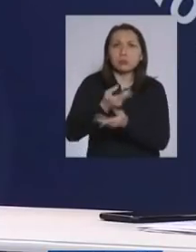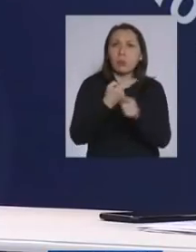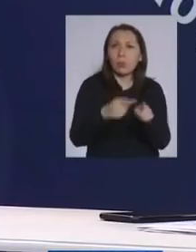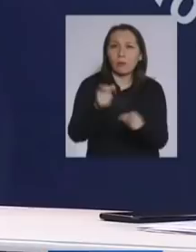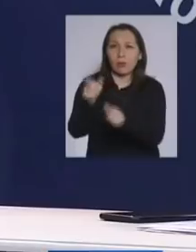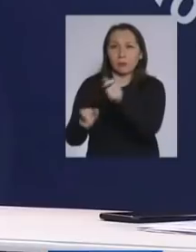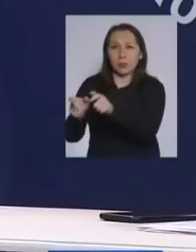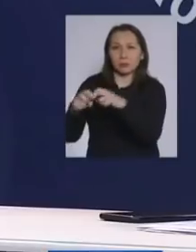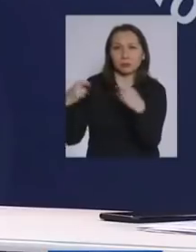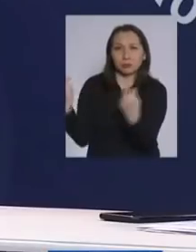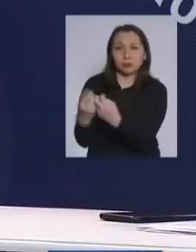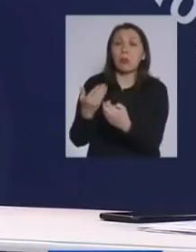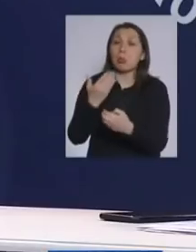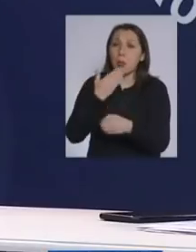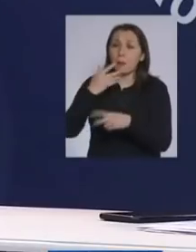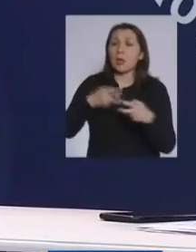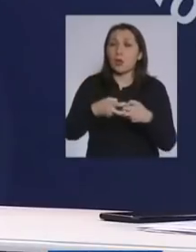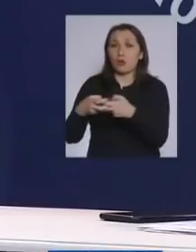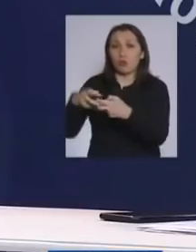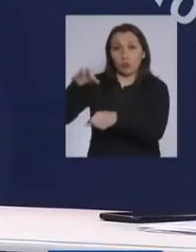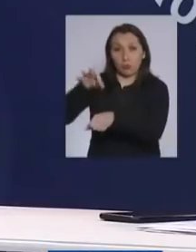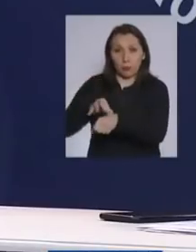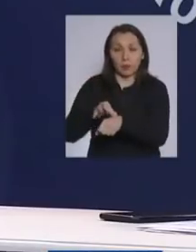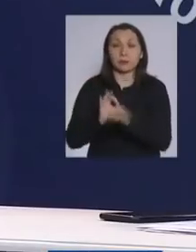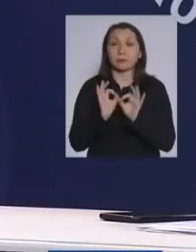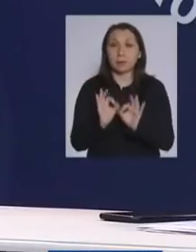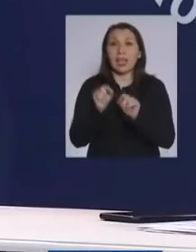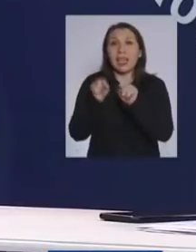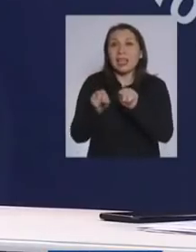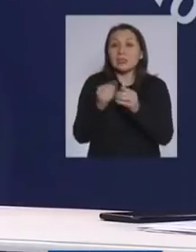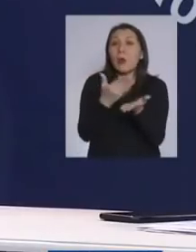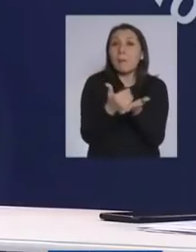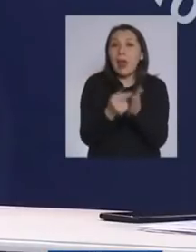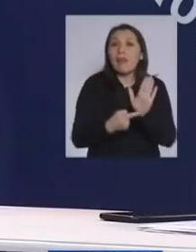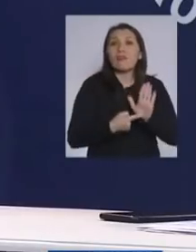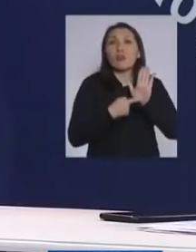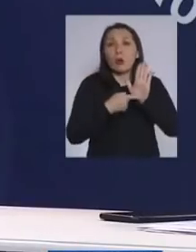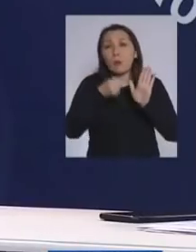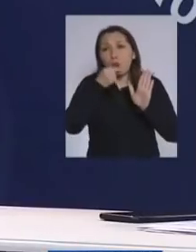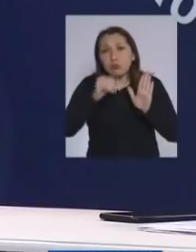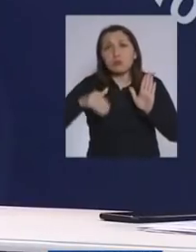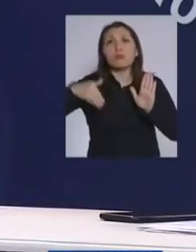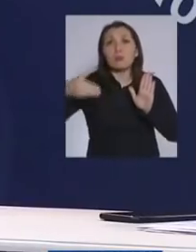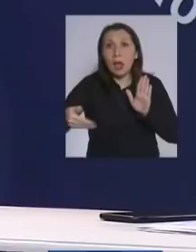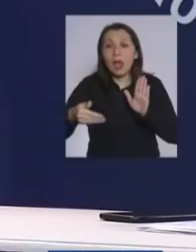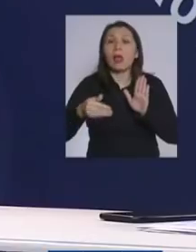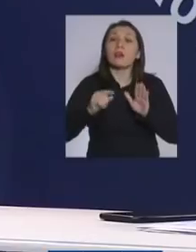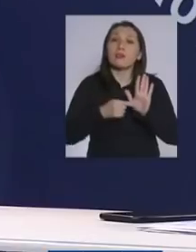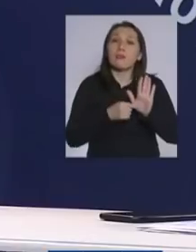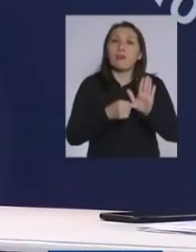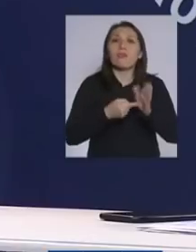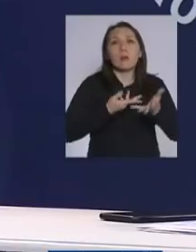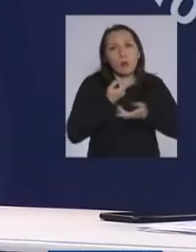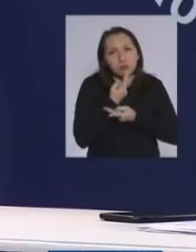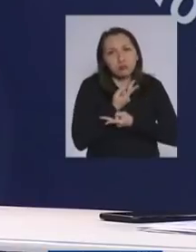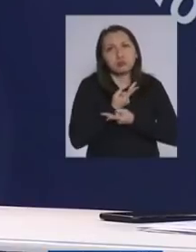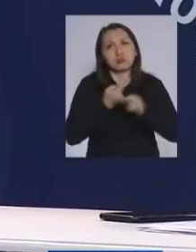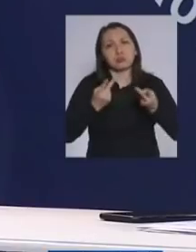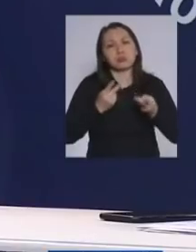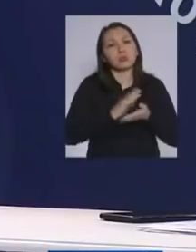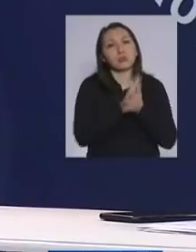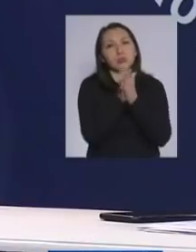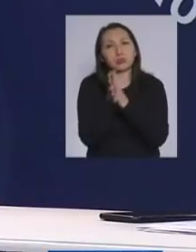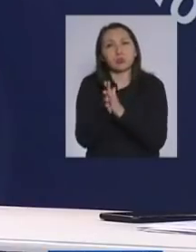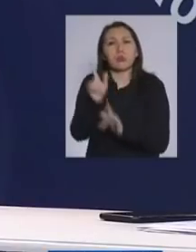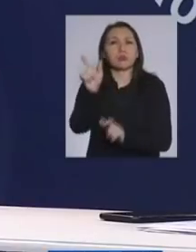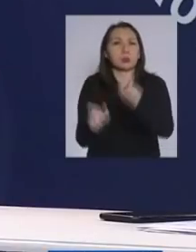distintos actores y también del Colegio Médico. Efectivamente, este es un plan que vamos a presentar en un rato más y lo vamos a sociabilizar con todos